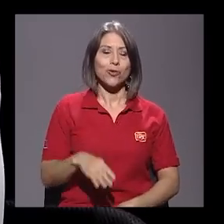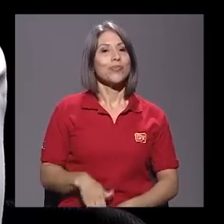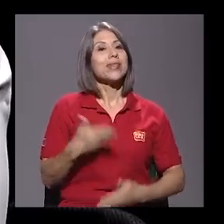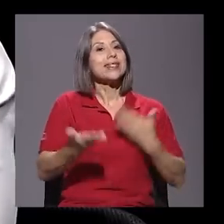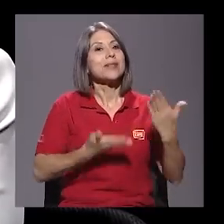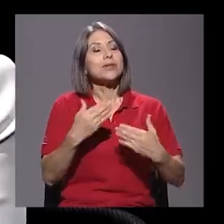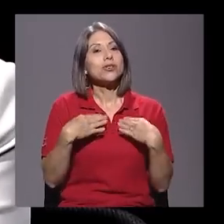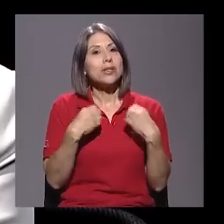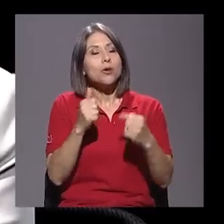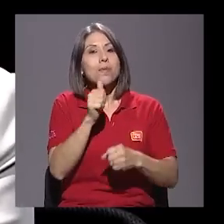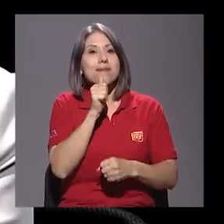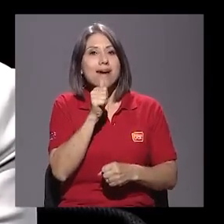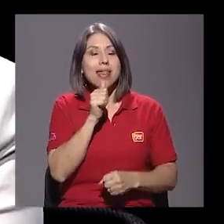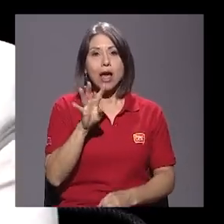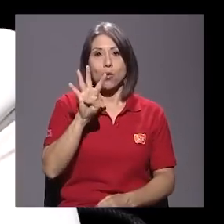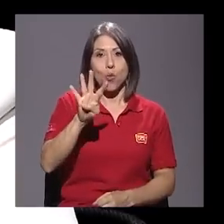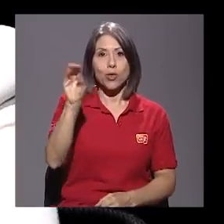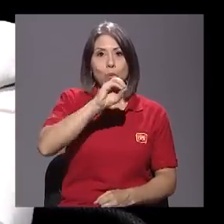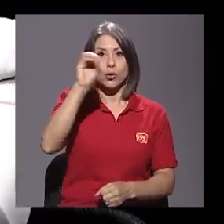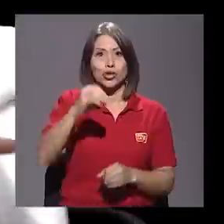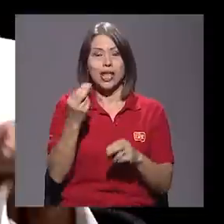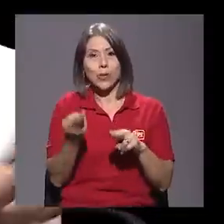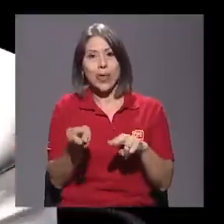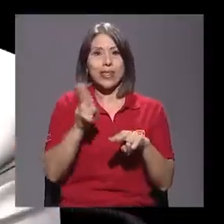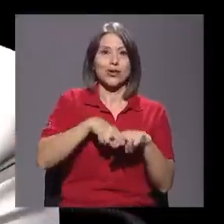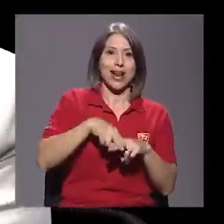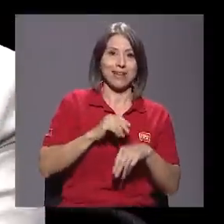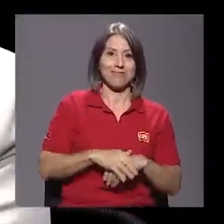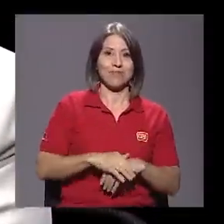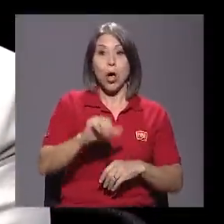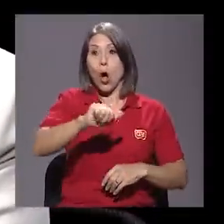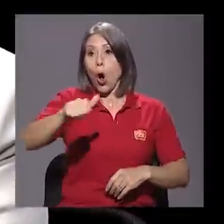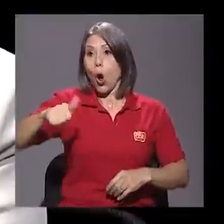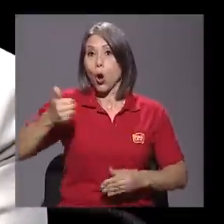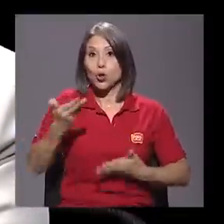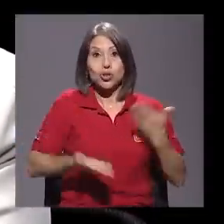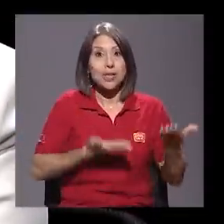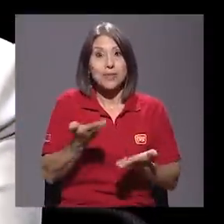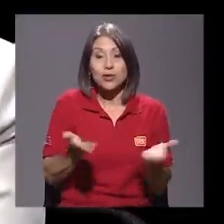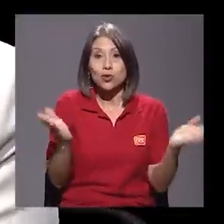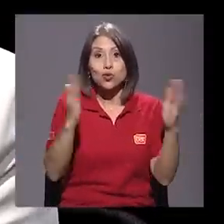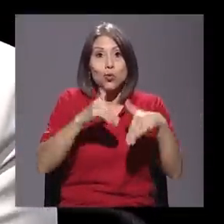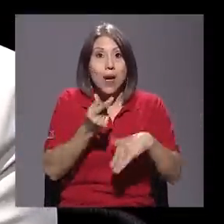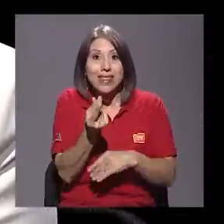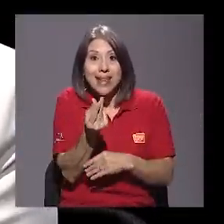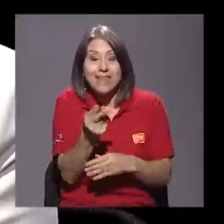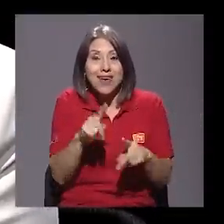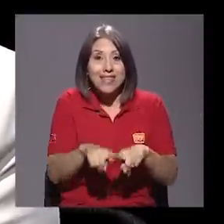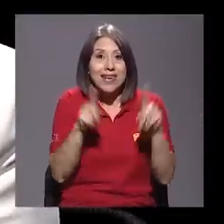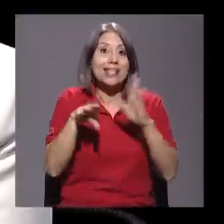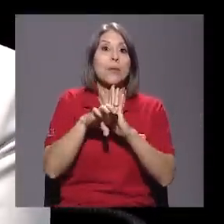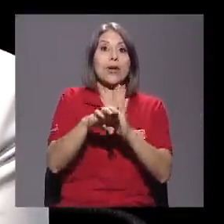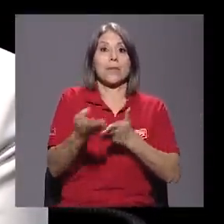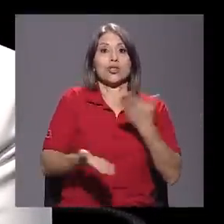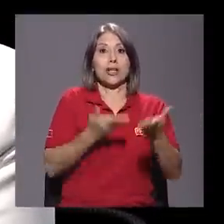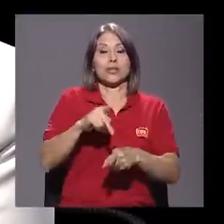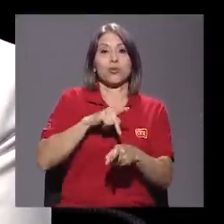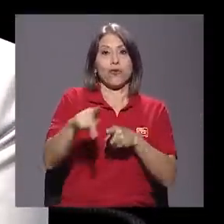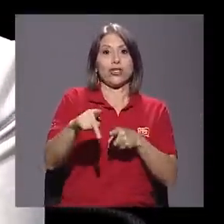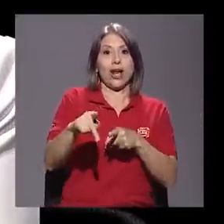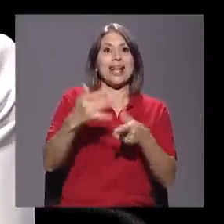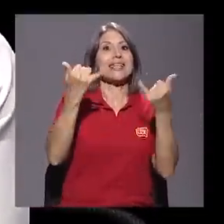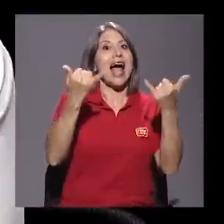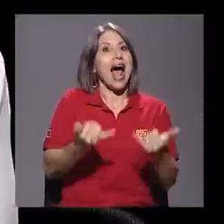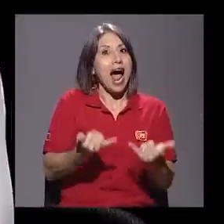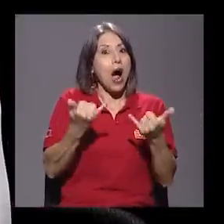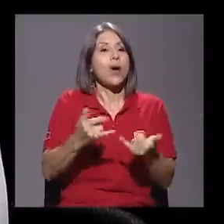privada un 4% adicional, en el caso del resto de los servicios que no tienen tarifa diferenciada como los servicios profesionales, entonces ahora